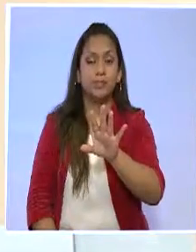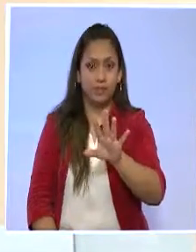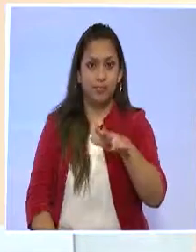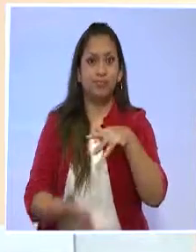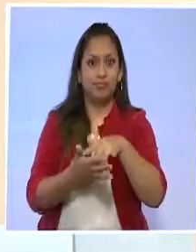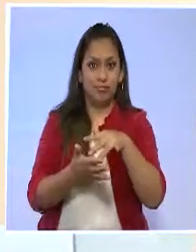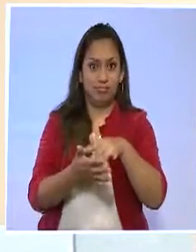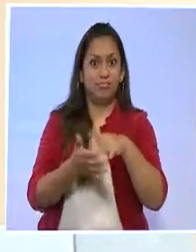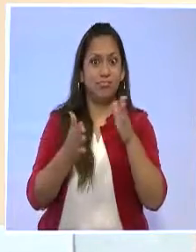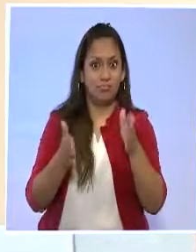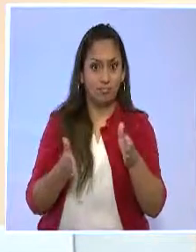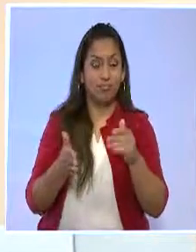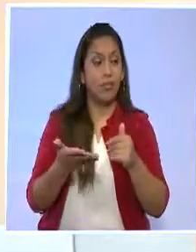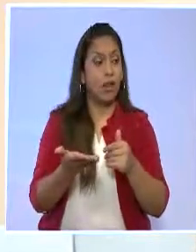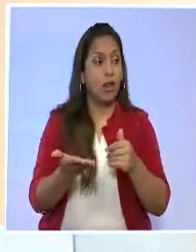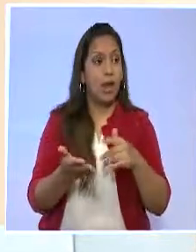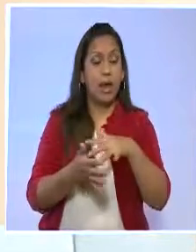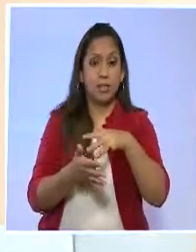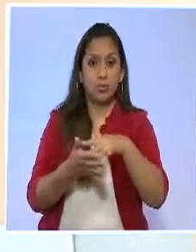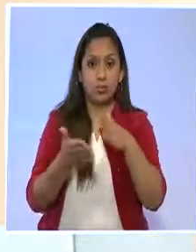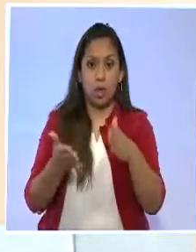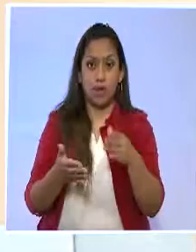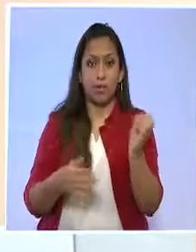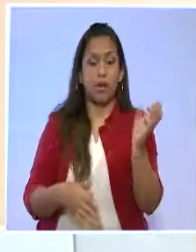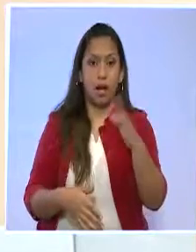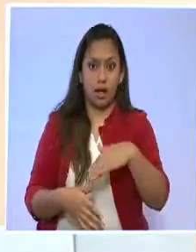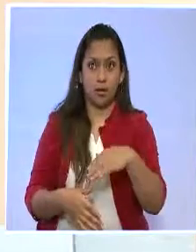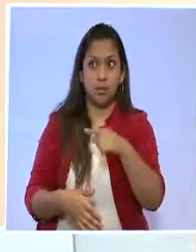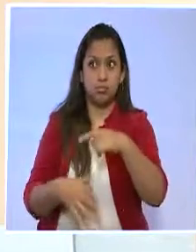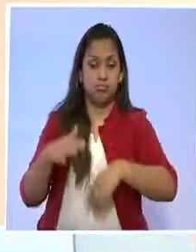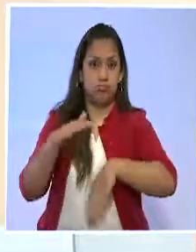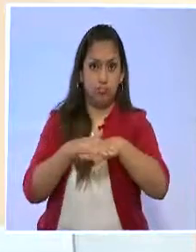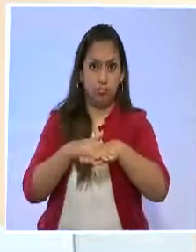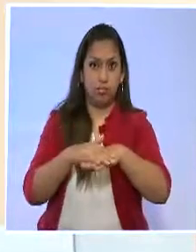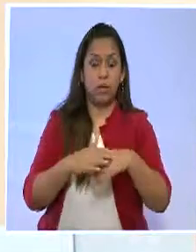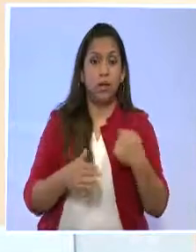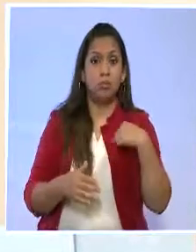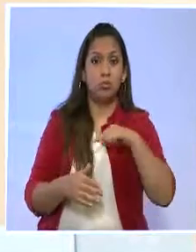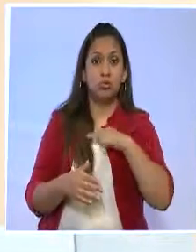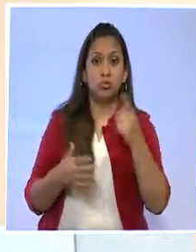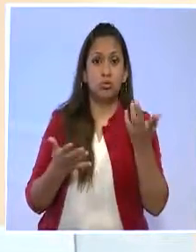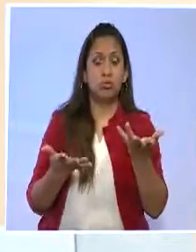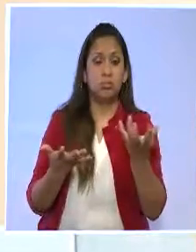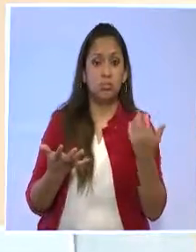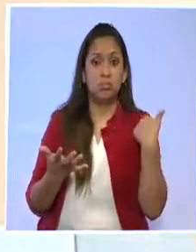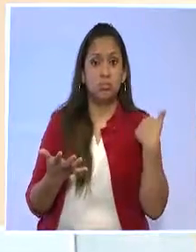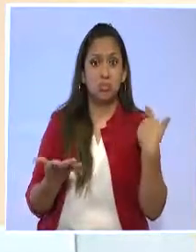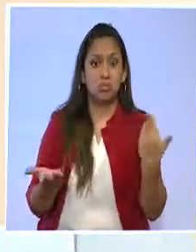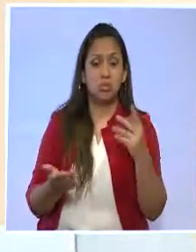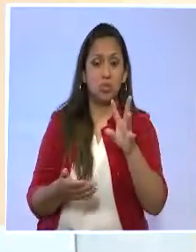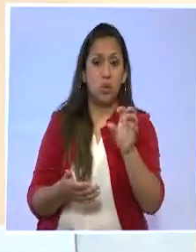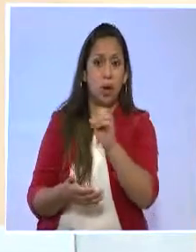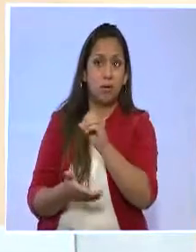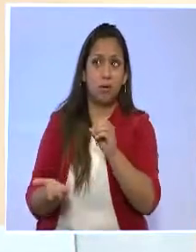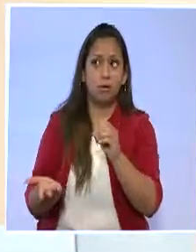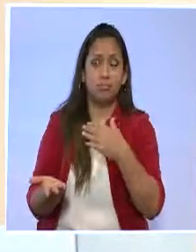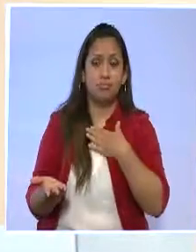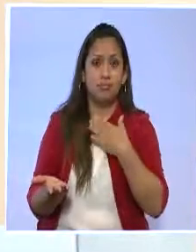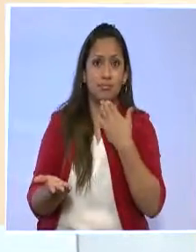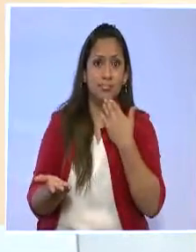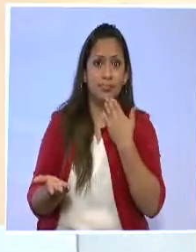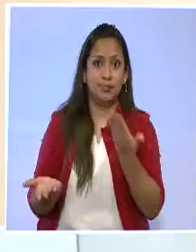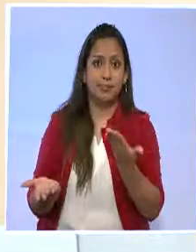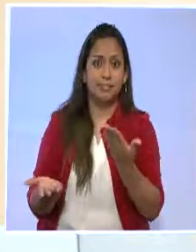rúsia entonces ahora también les planteamos tomar en cuenta un poco más de apertura en relación a la cantidad de becas que